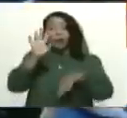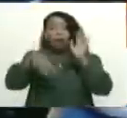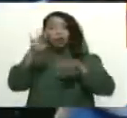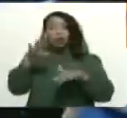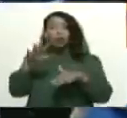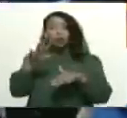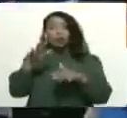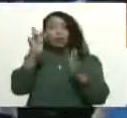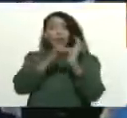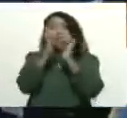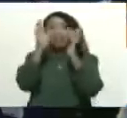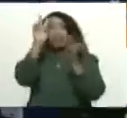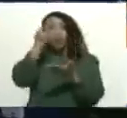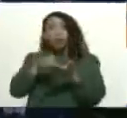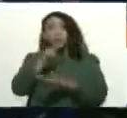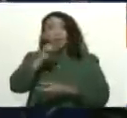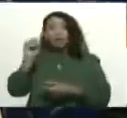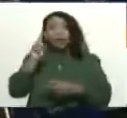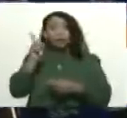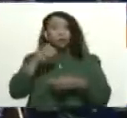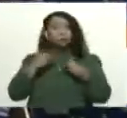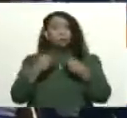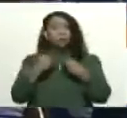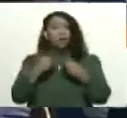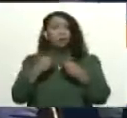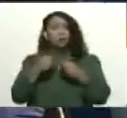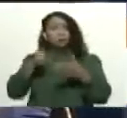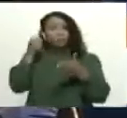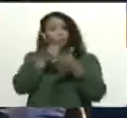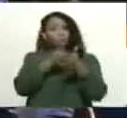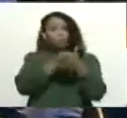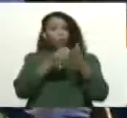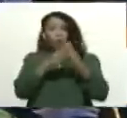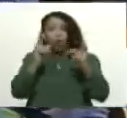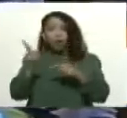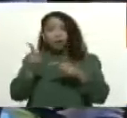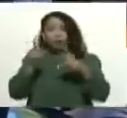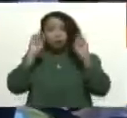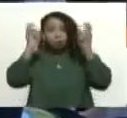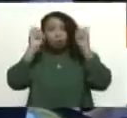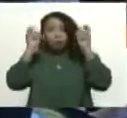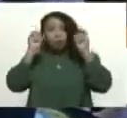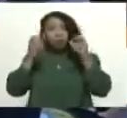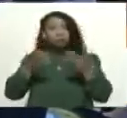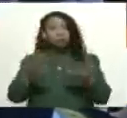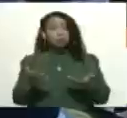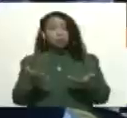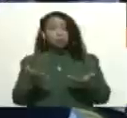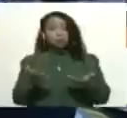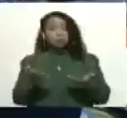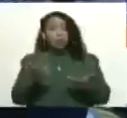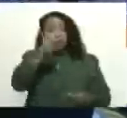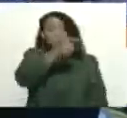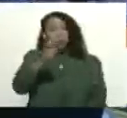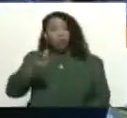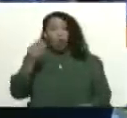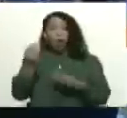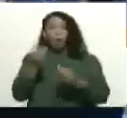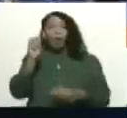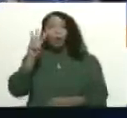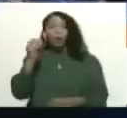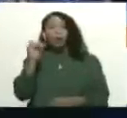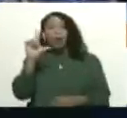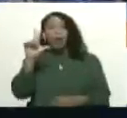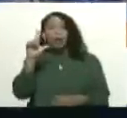del 2020, era propio para combatir toda esta soberbia que personajes como William